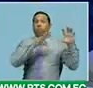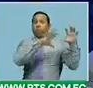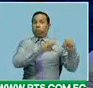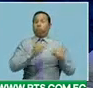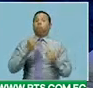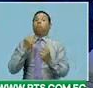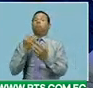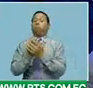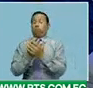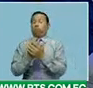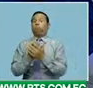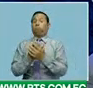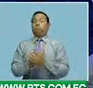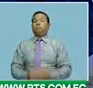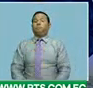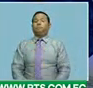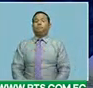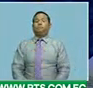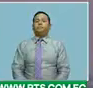por femicidio.